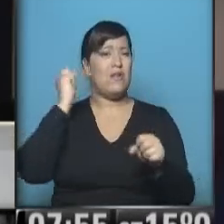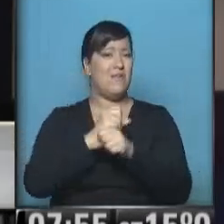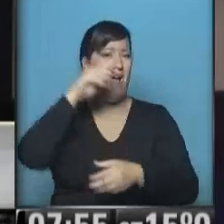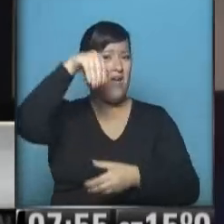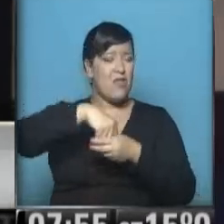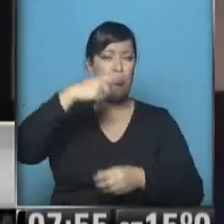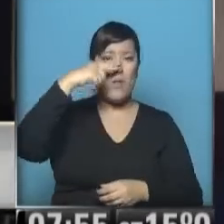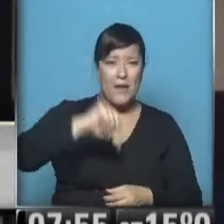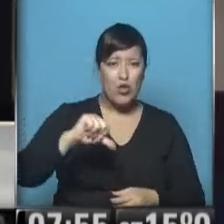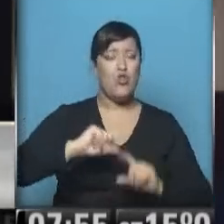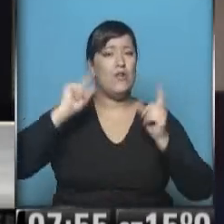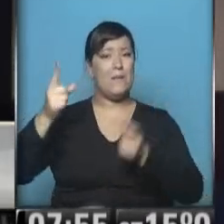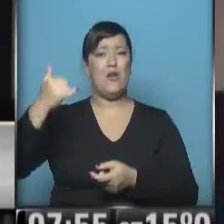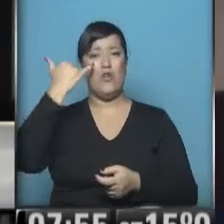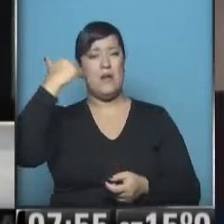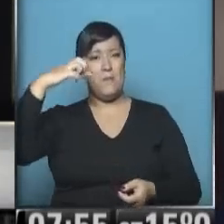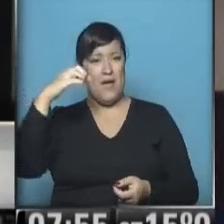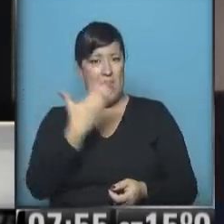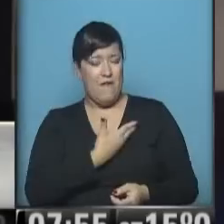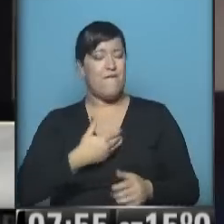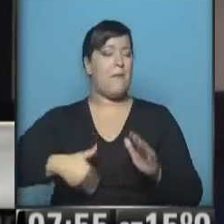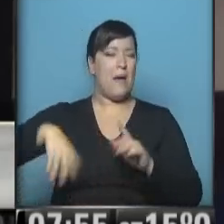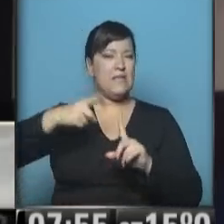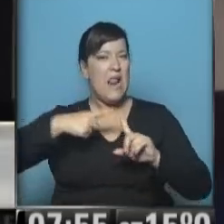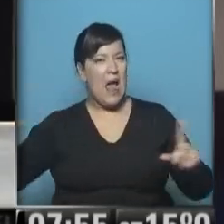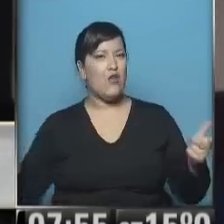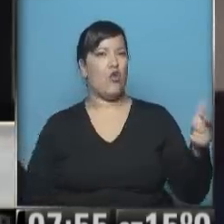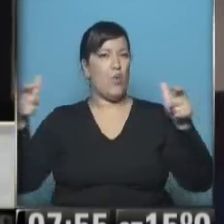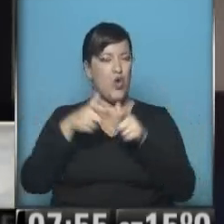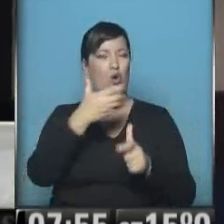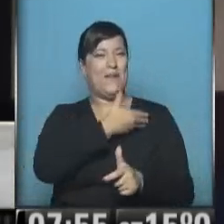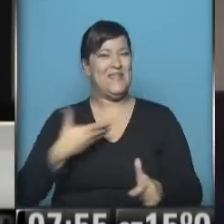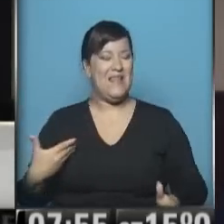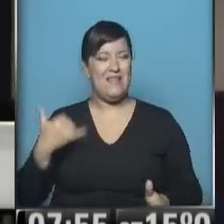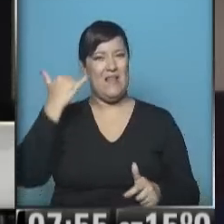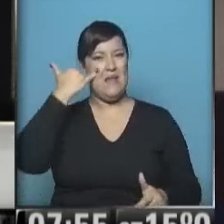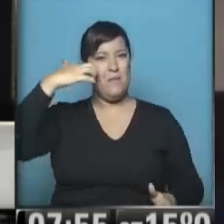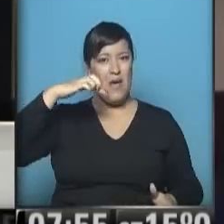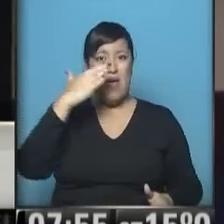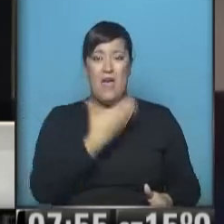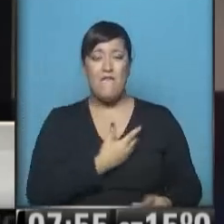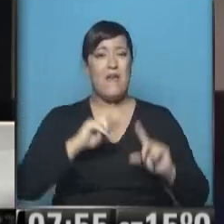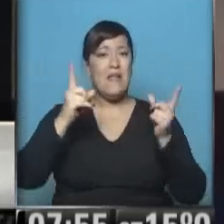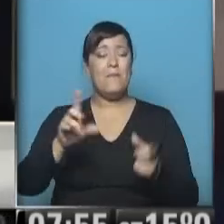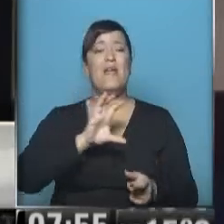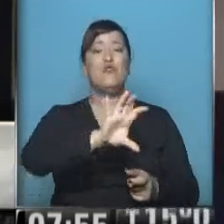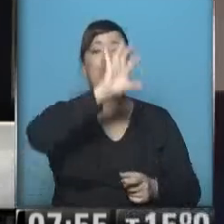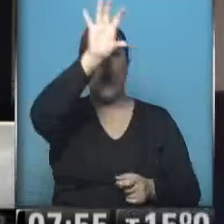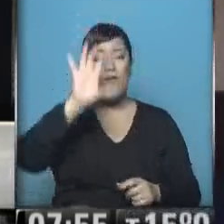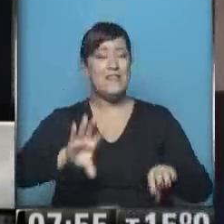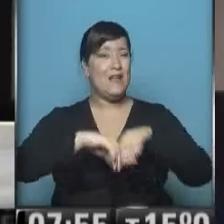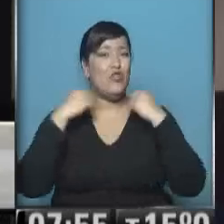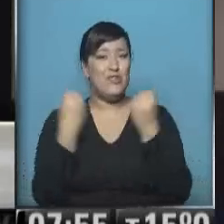hubo una reunión más extensa con galucho posteriormente fue la reunión con las 10 provincias roleras es decir aquellas que